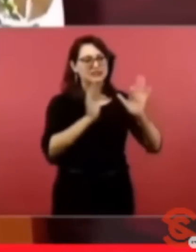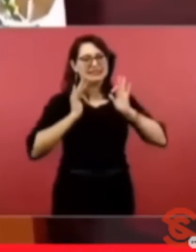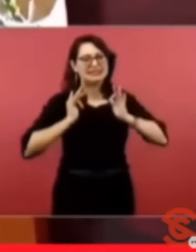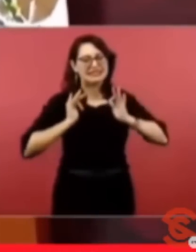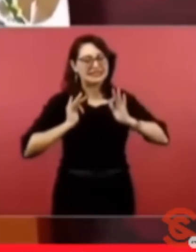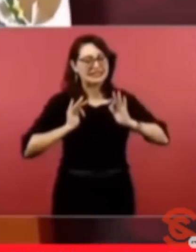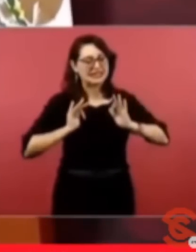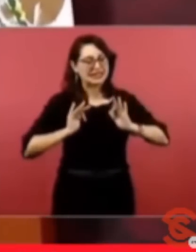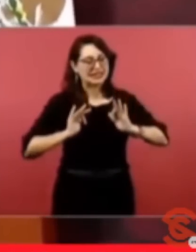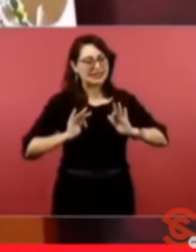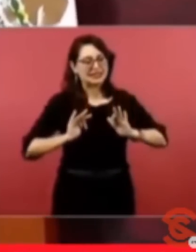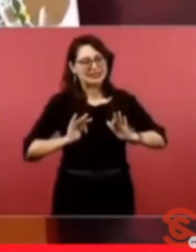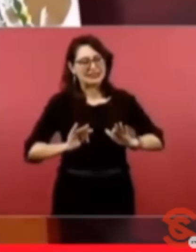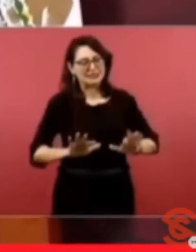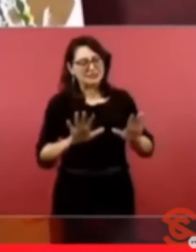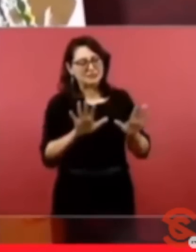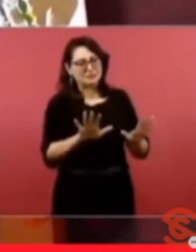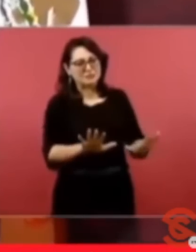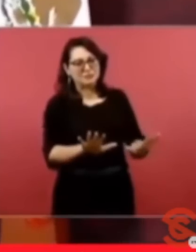tranquilicen,